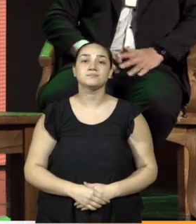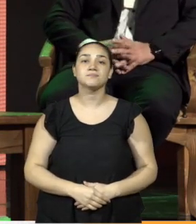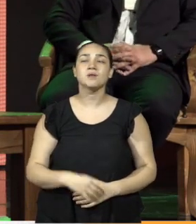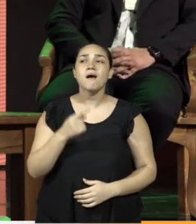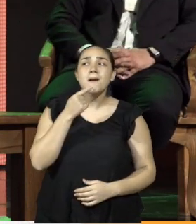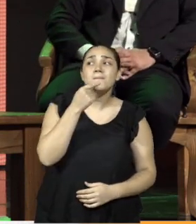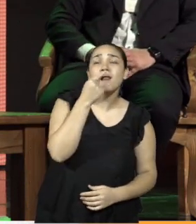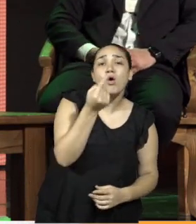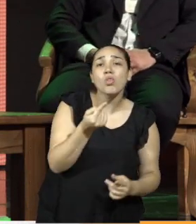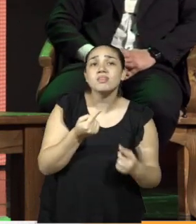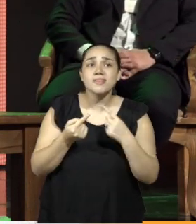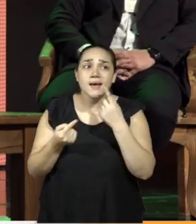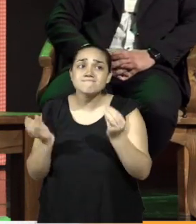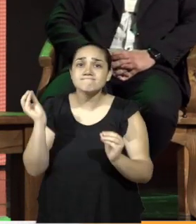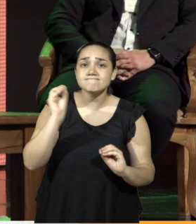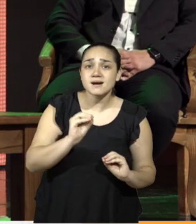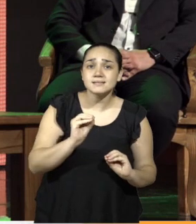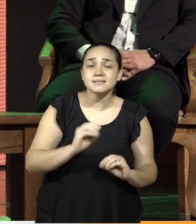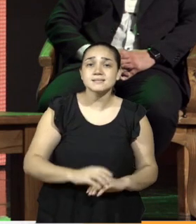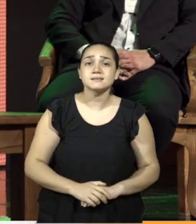¿Alguna otra pregunta? No sé si allá atrás.